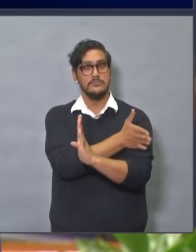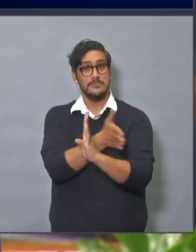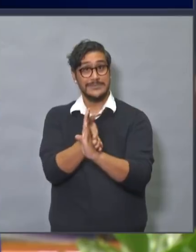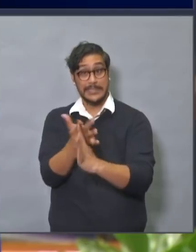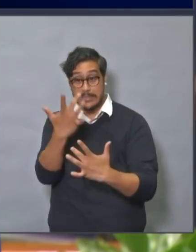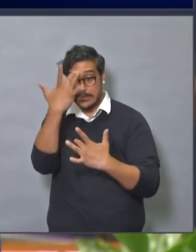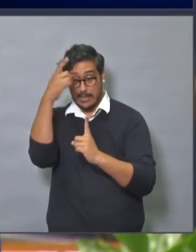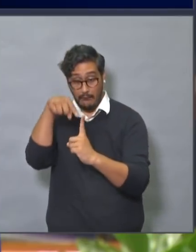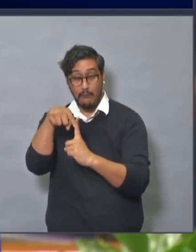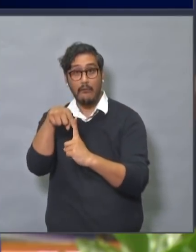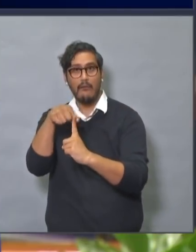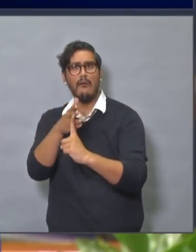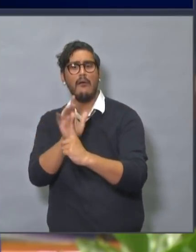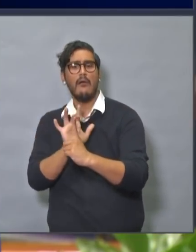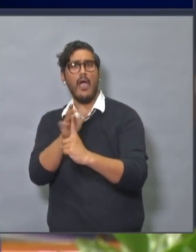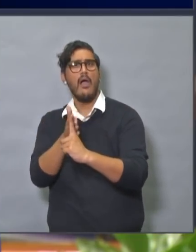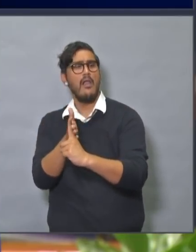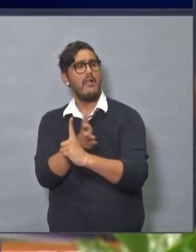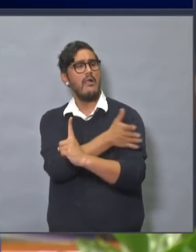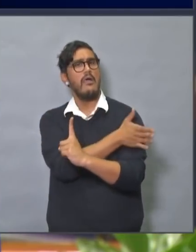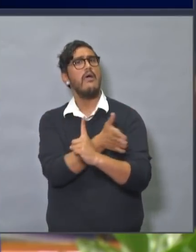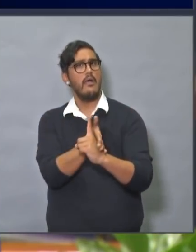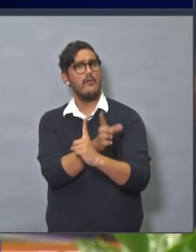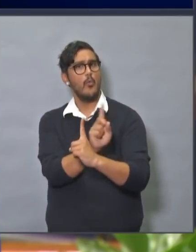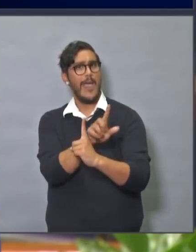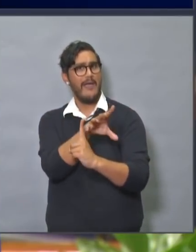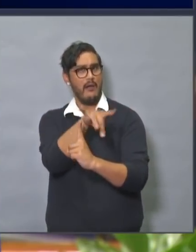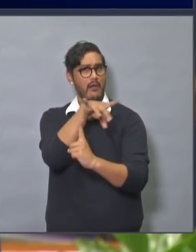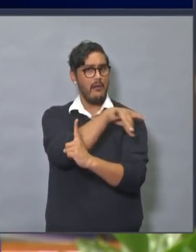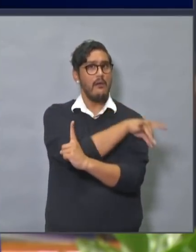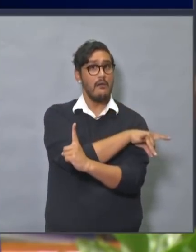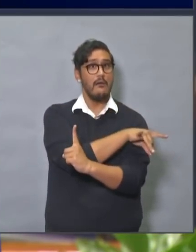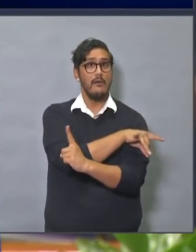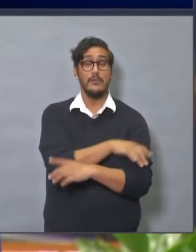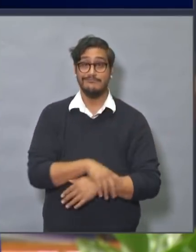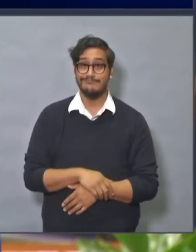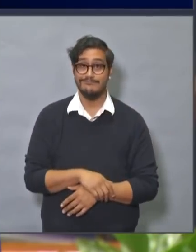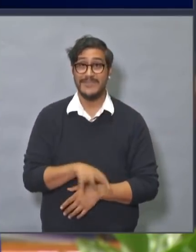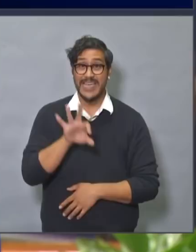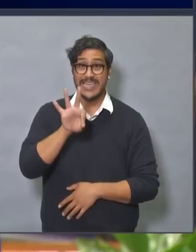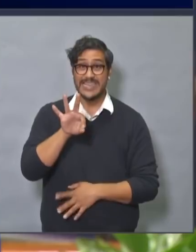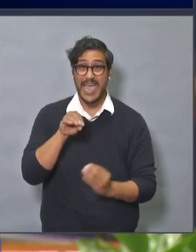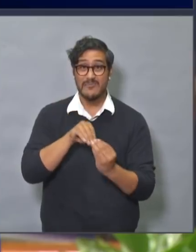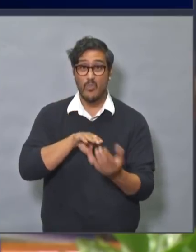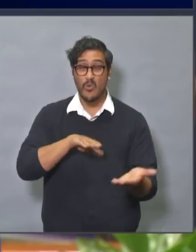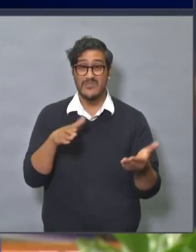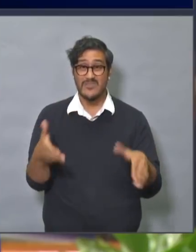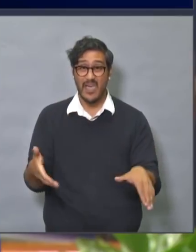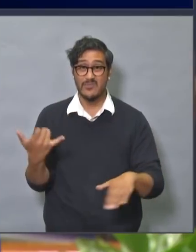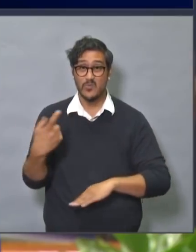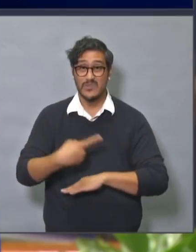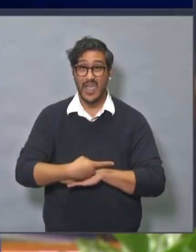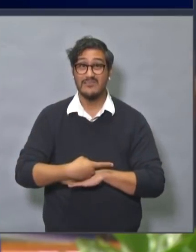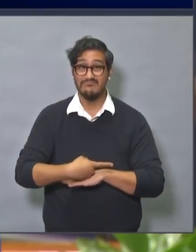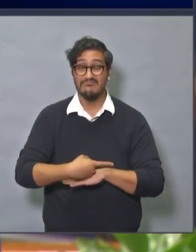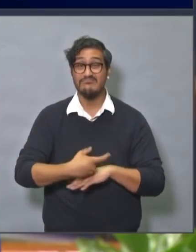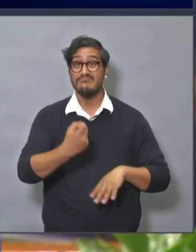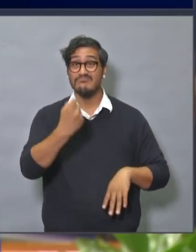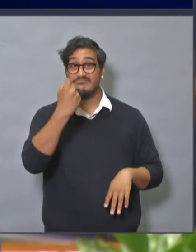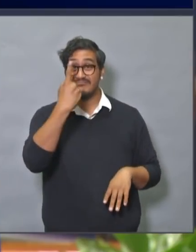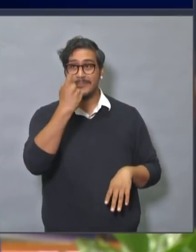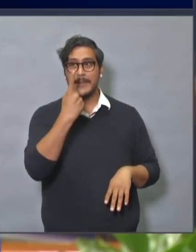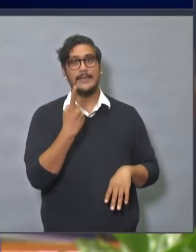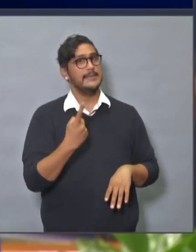Hoy estamos tristes de reportar 9 fallecimientos adicionales. Y por favor, tomen en cuenta que seguido vemos números